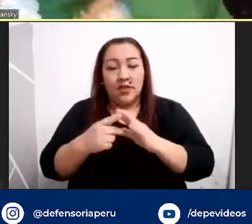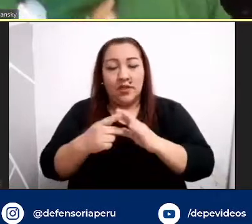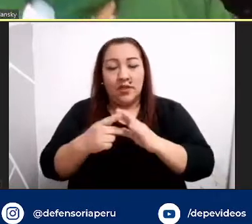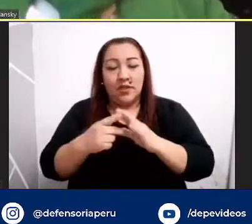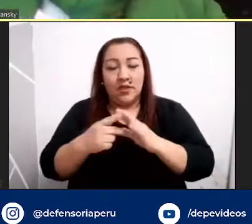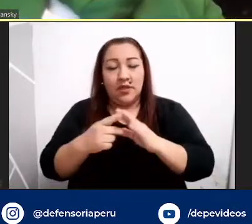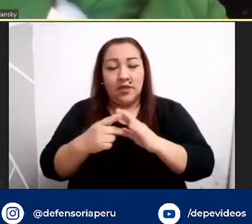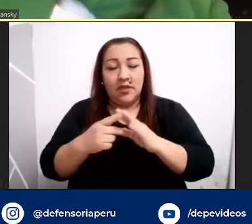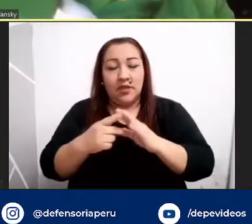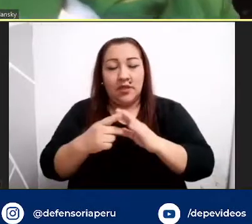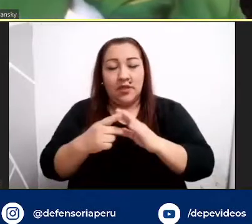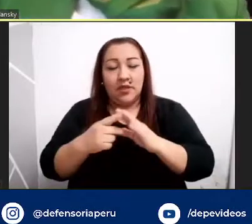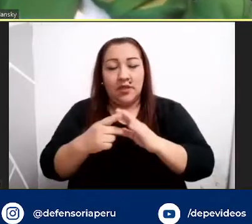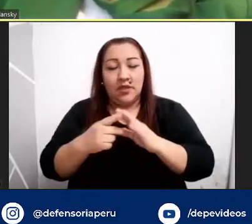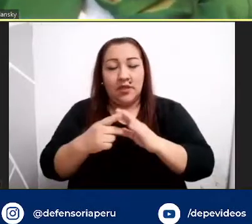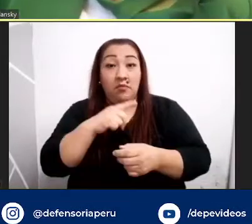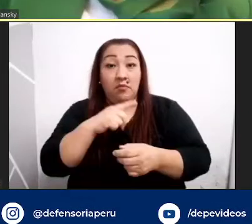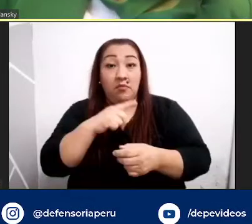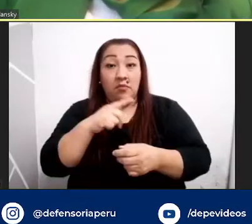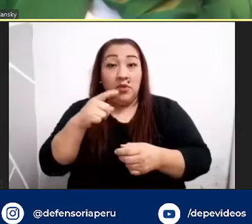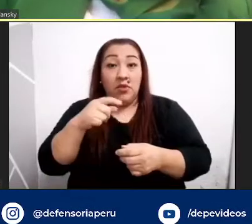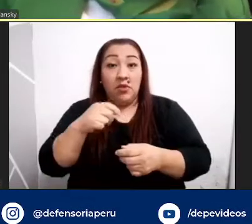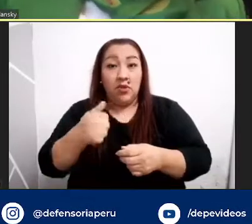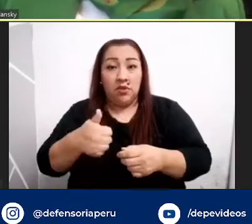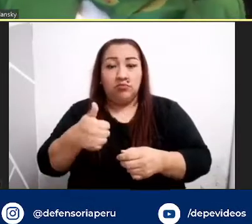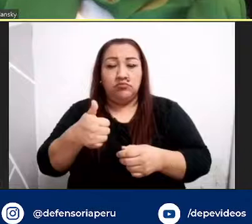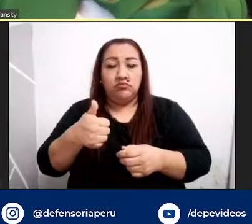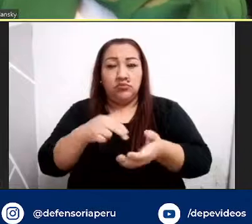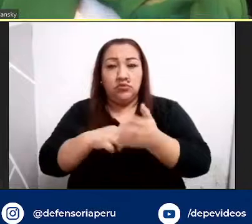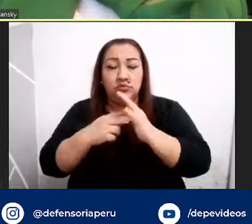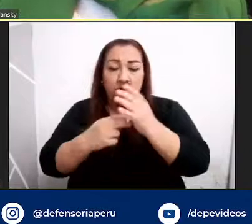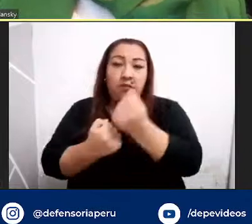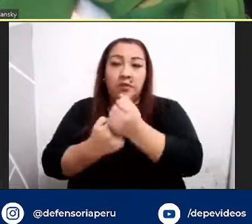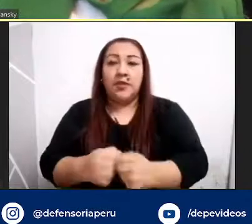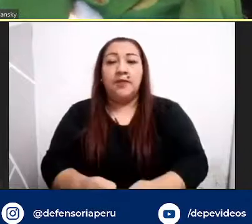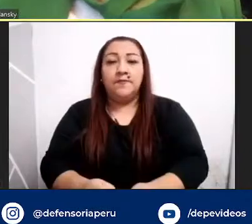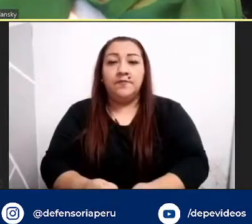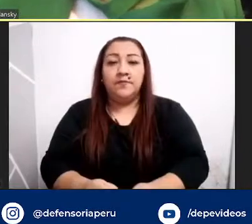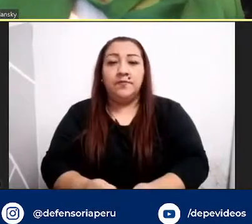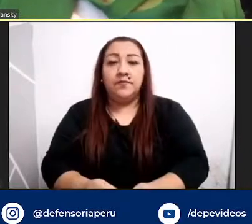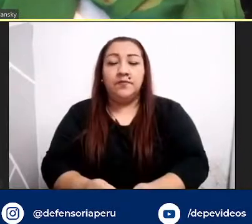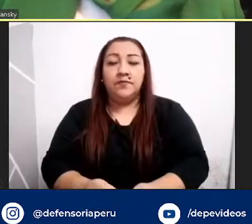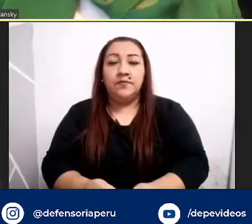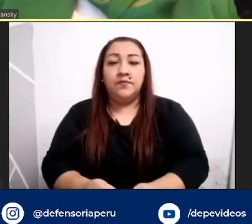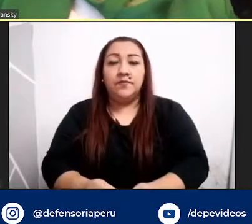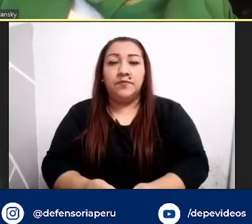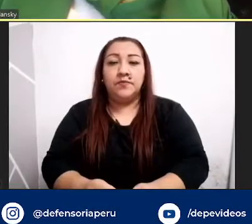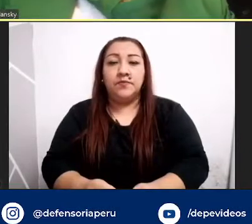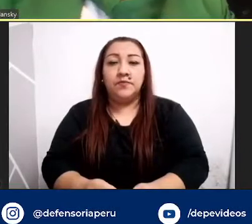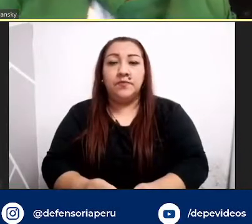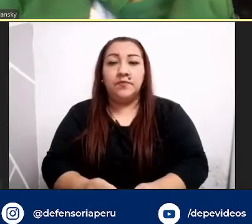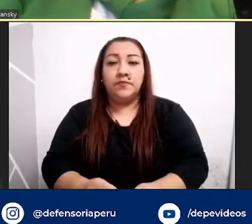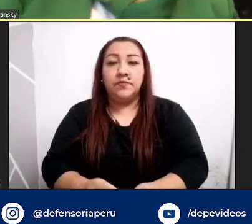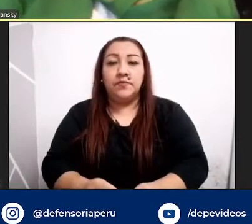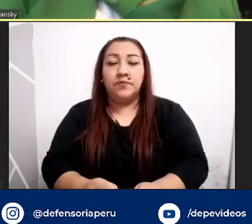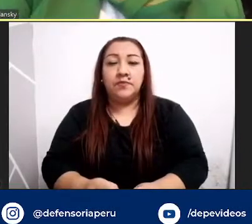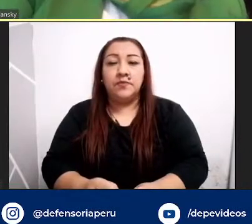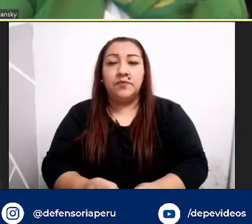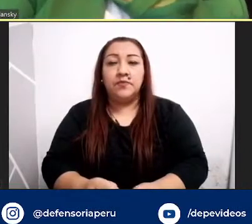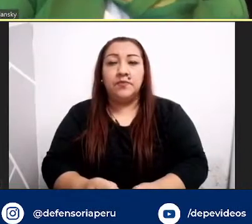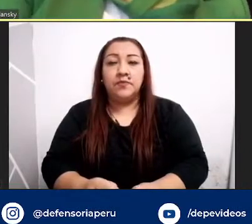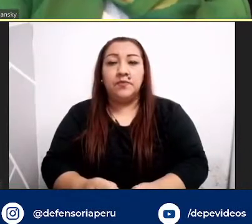por definición. Muy interesante también pensar